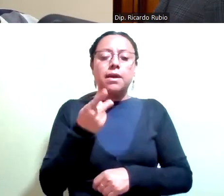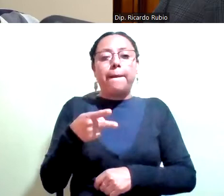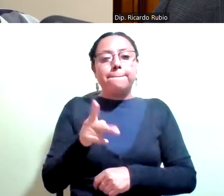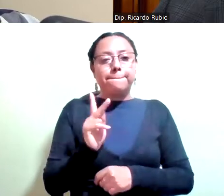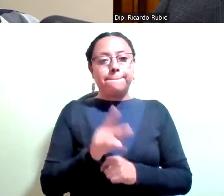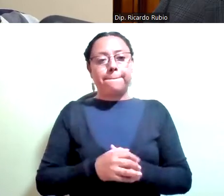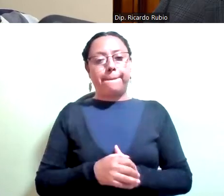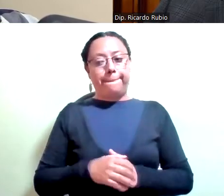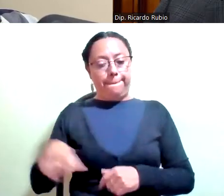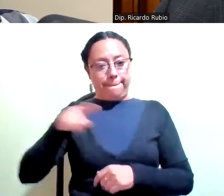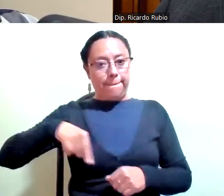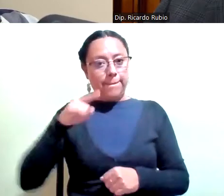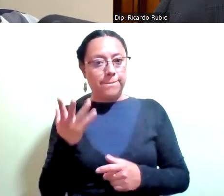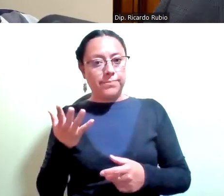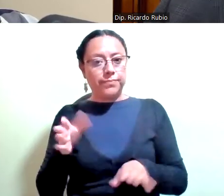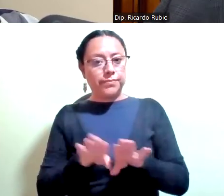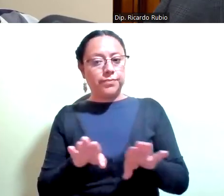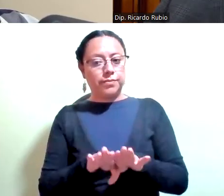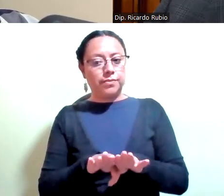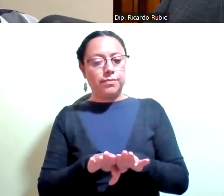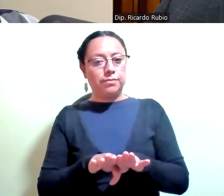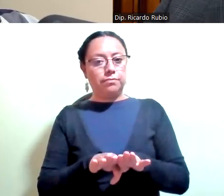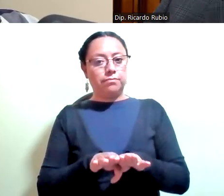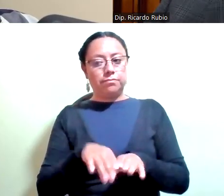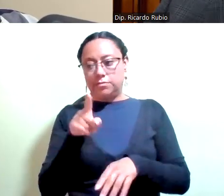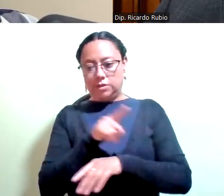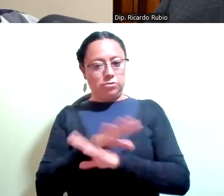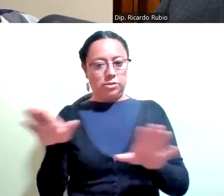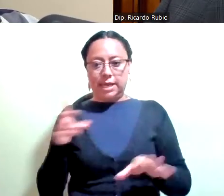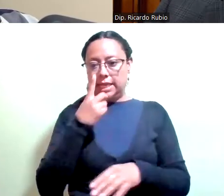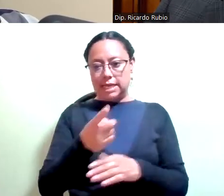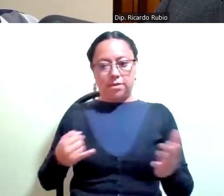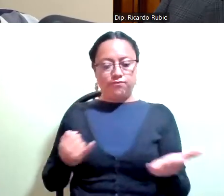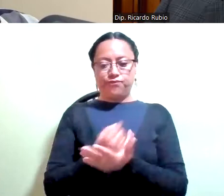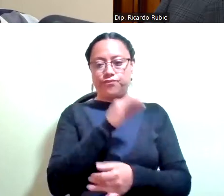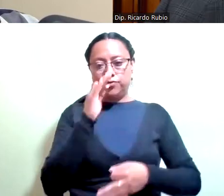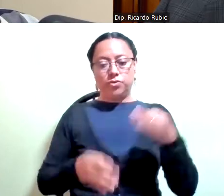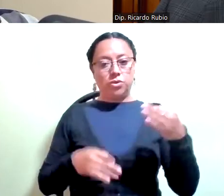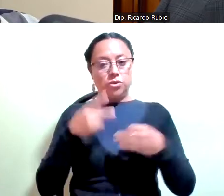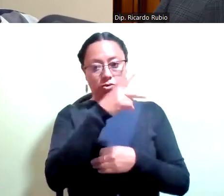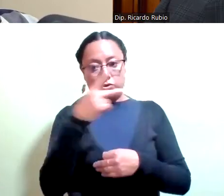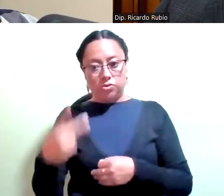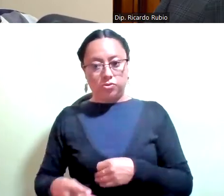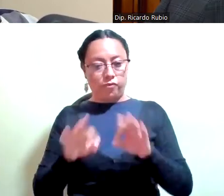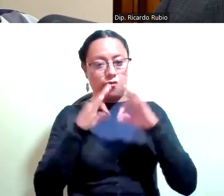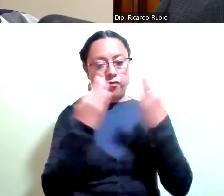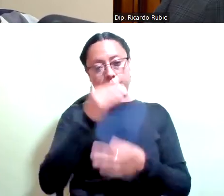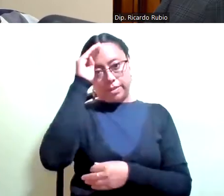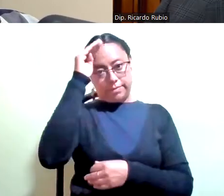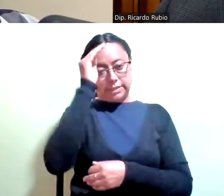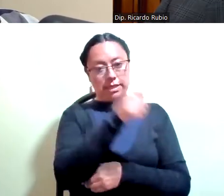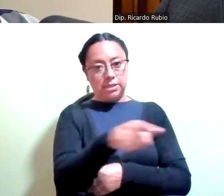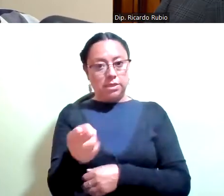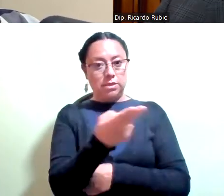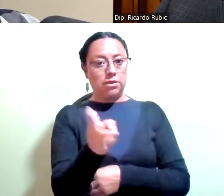de ellos no necesariamente tiene que ser de manera definitiva y última el pensar de ustedes. Entonces, no es